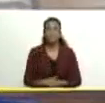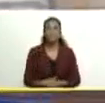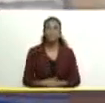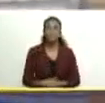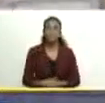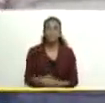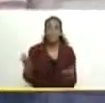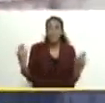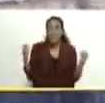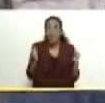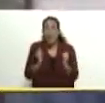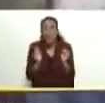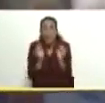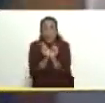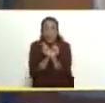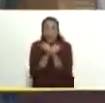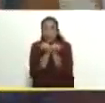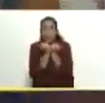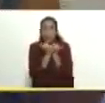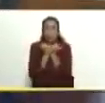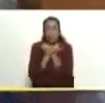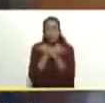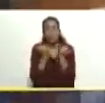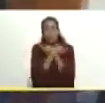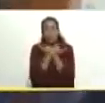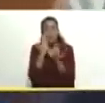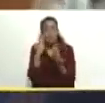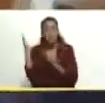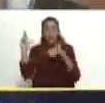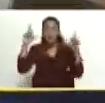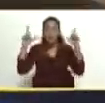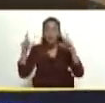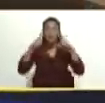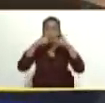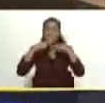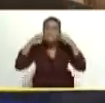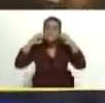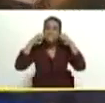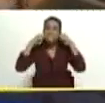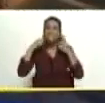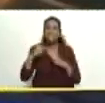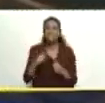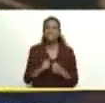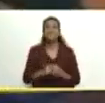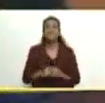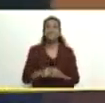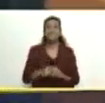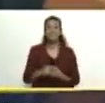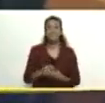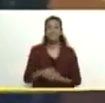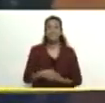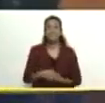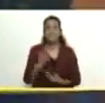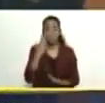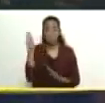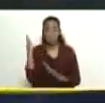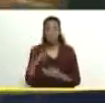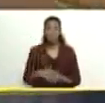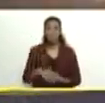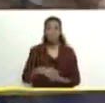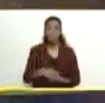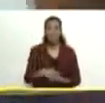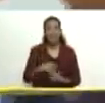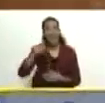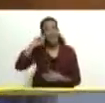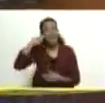aquí abrazadito, cerquita, ah, bien sonriente, a la una, a las dos, a las tres. Recuerdo de La